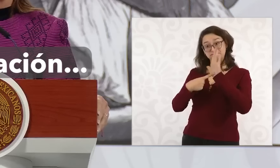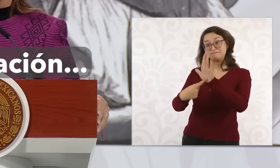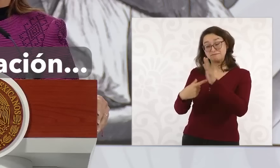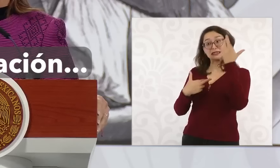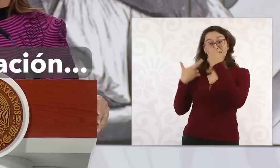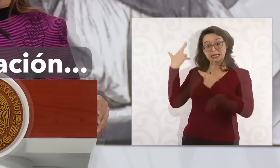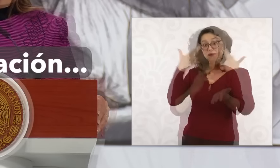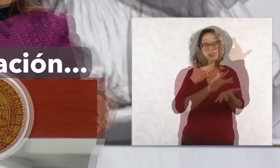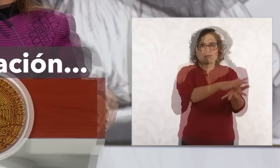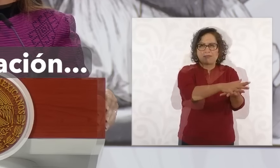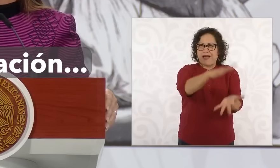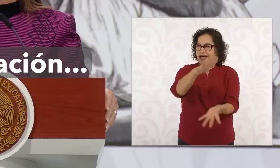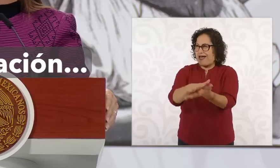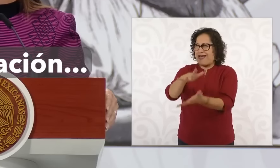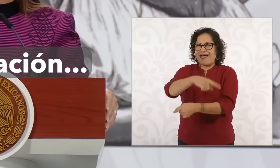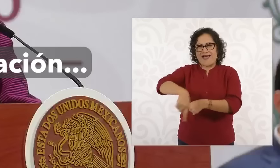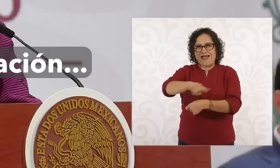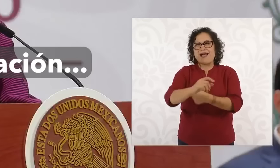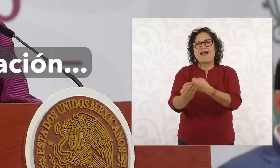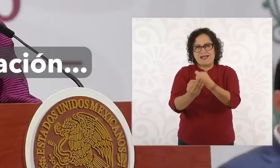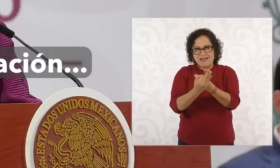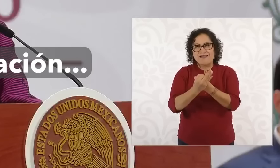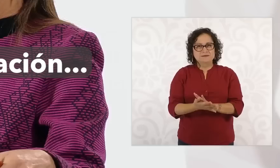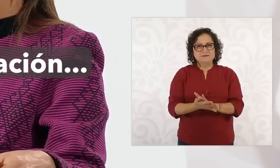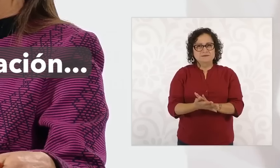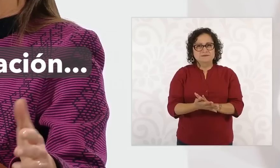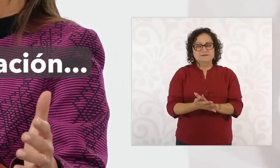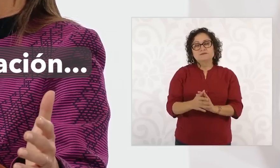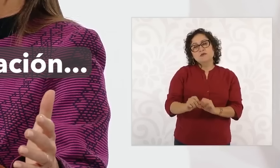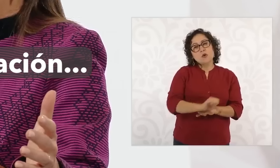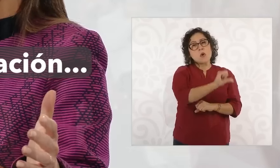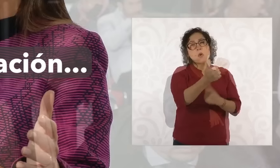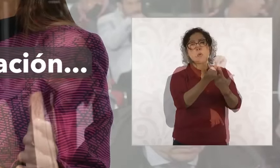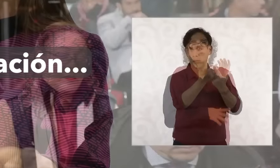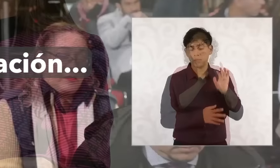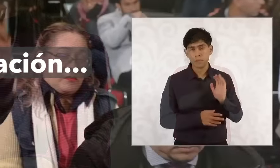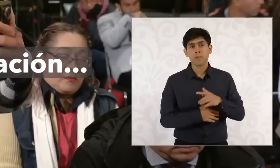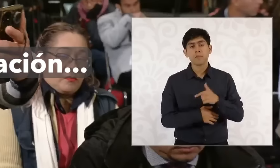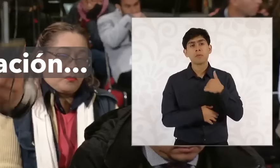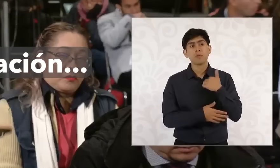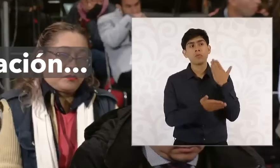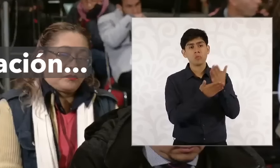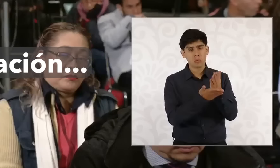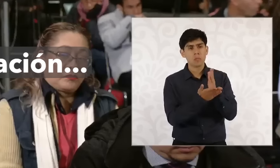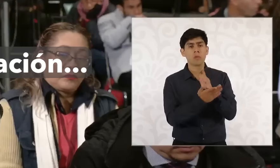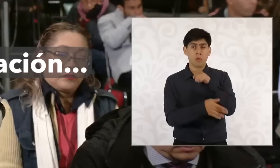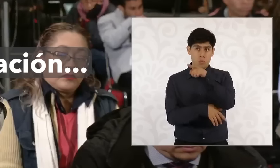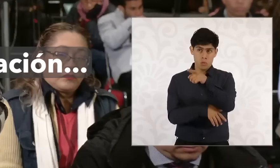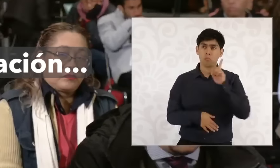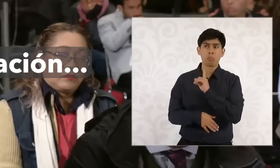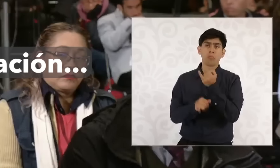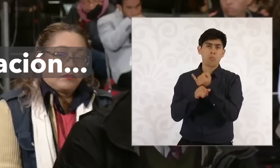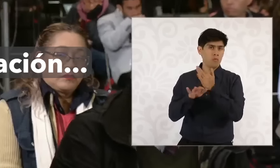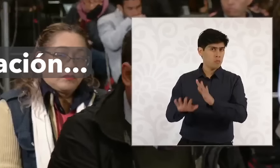analice por todas y por todos. La oposición realmente cada vez pues tiene menos presencia. Pues muy bien informada que está usted,